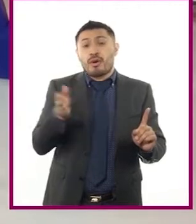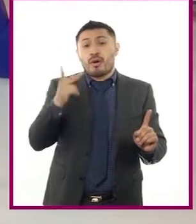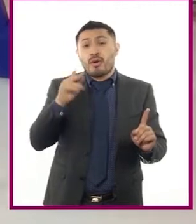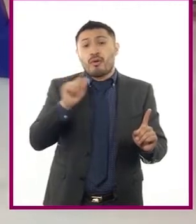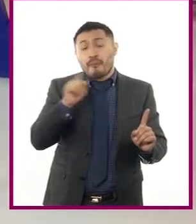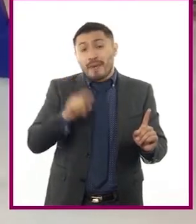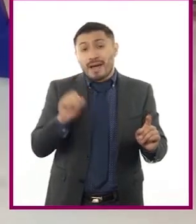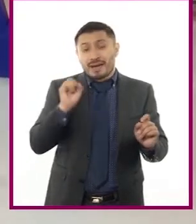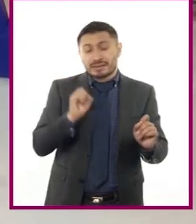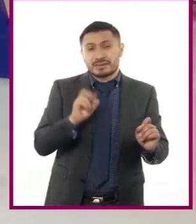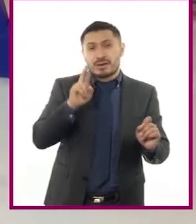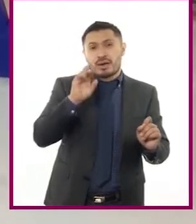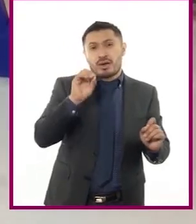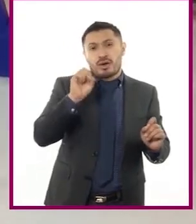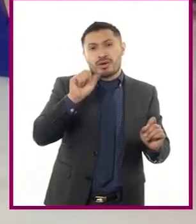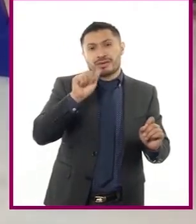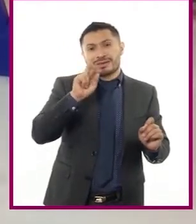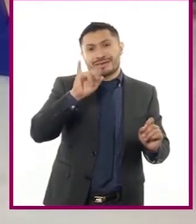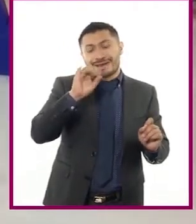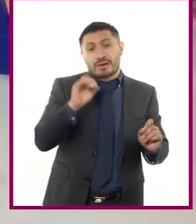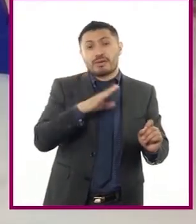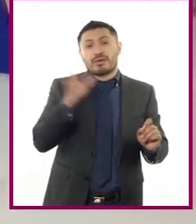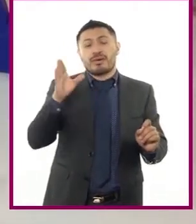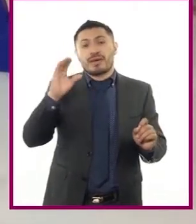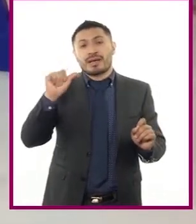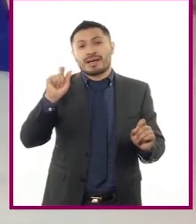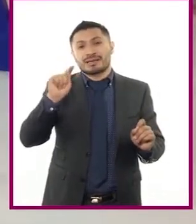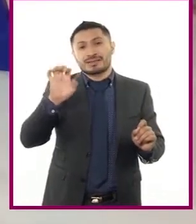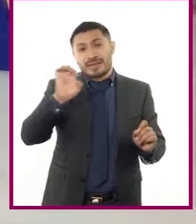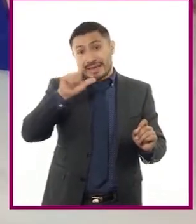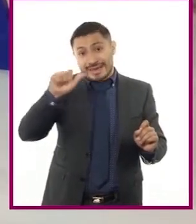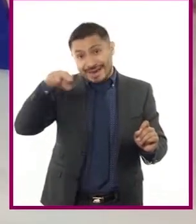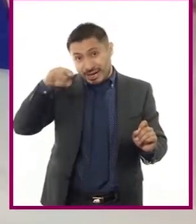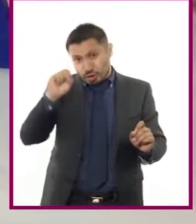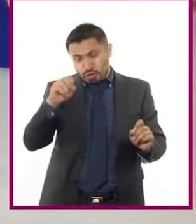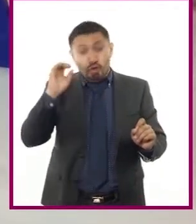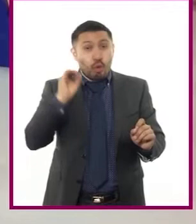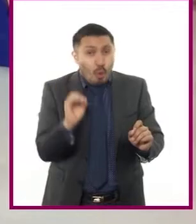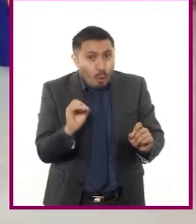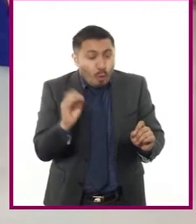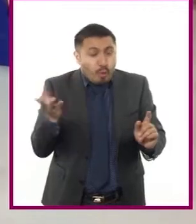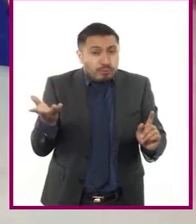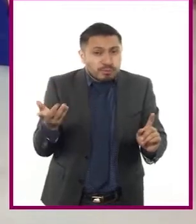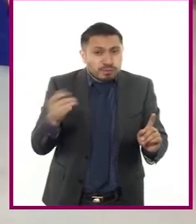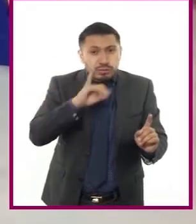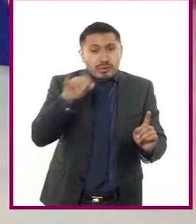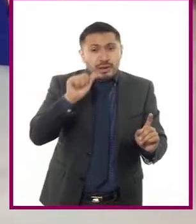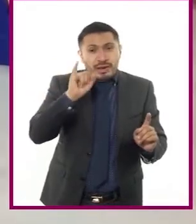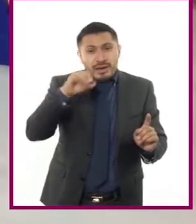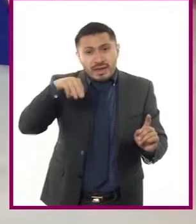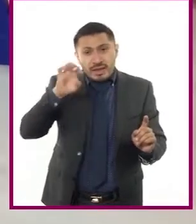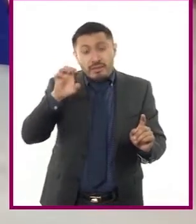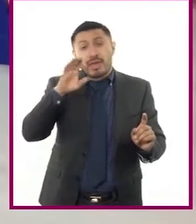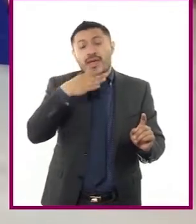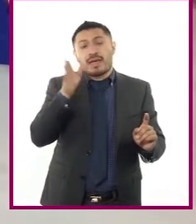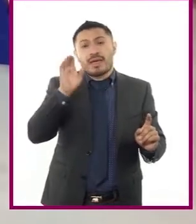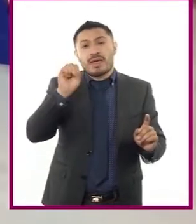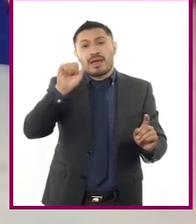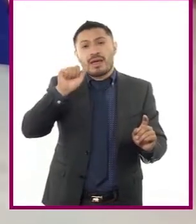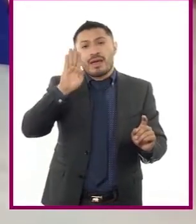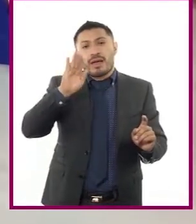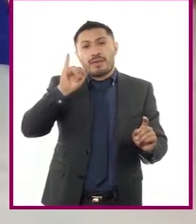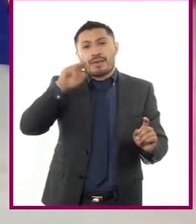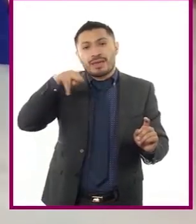de Rosario Castellanos? Oh, no, ya sé. Podríamos estar hablando de Jaime Sabines. Sí,